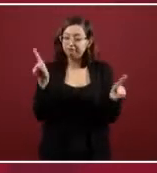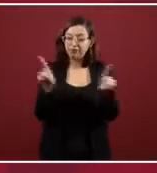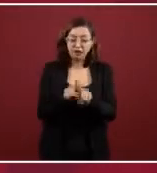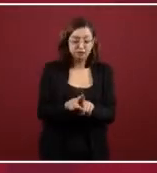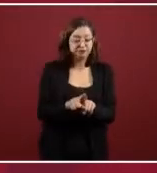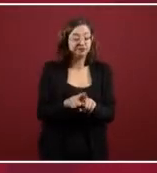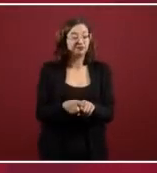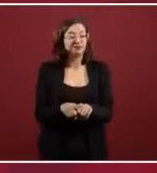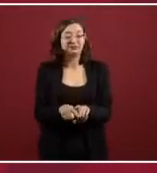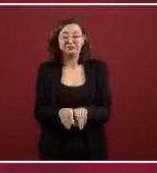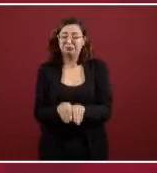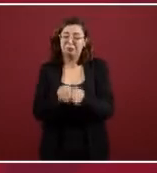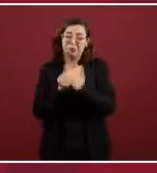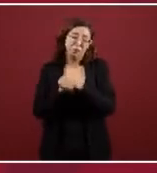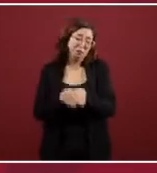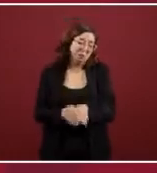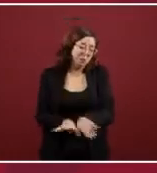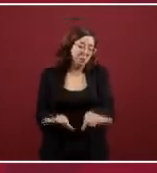periódicos,